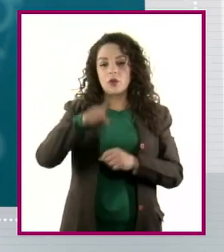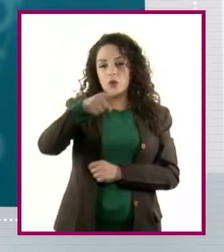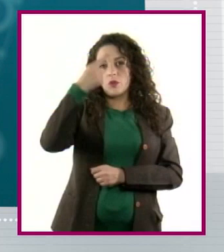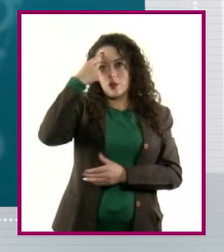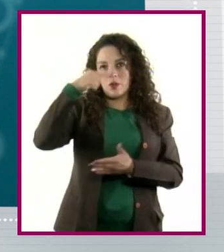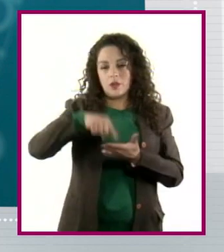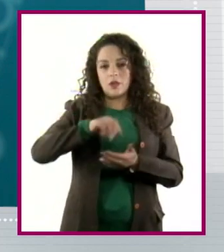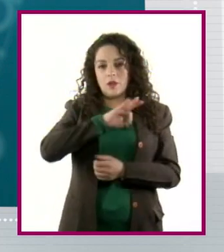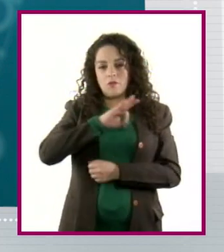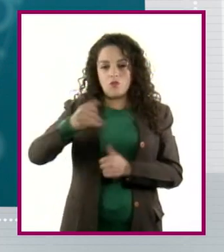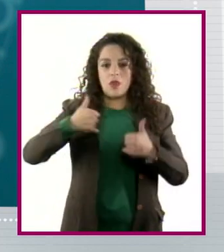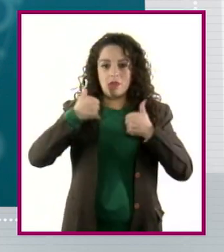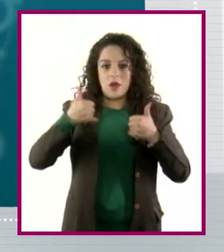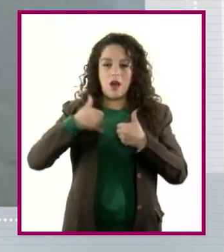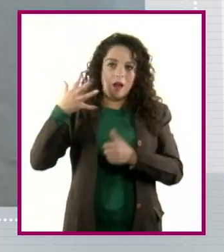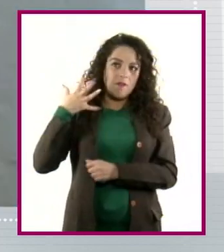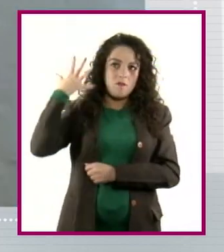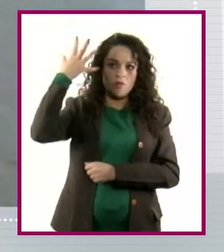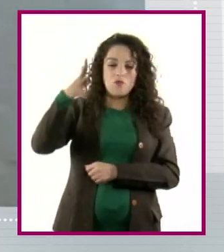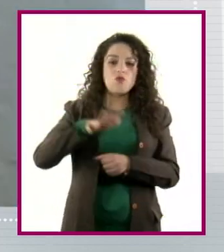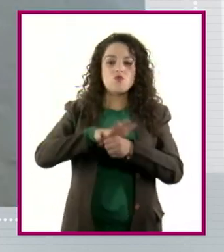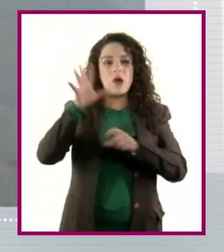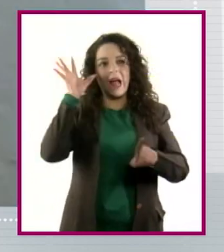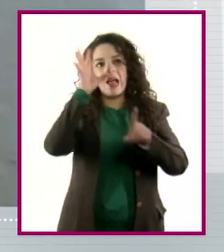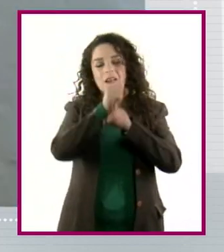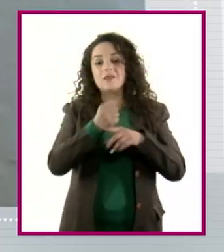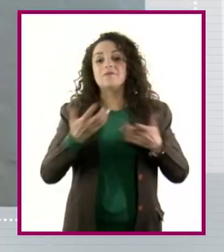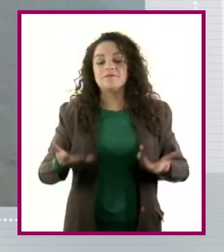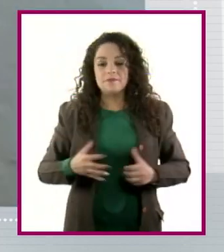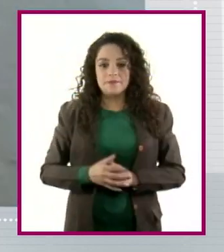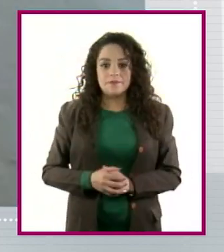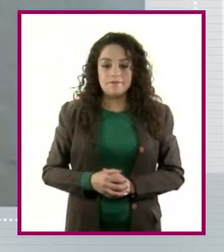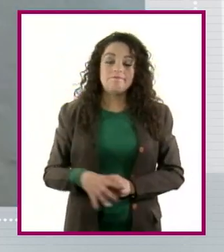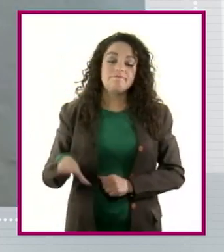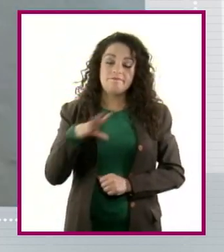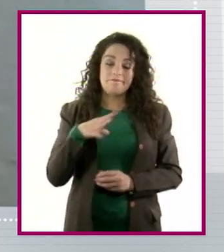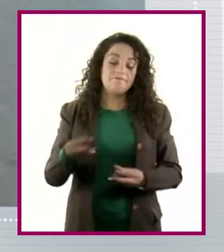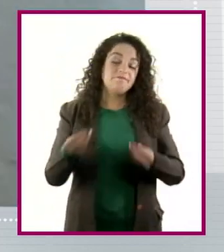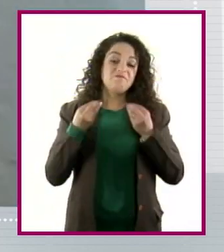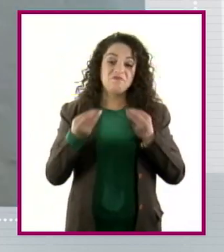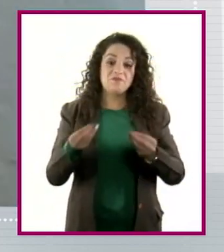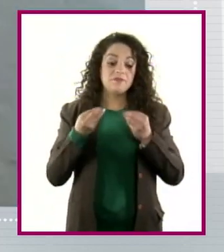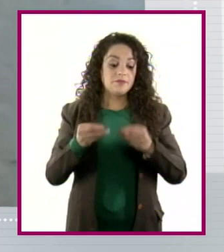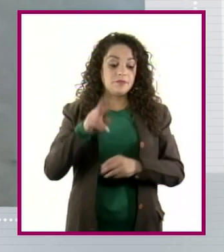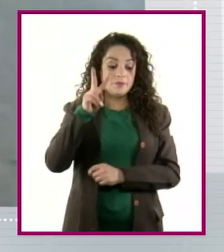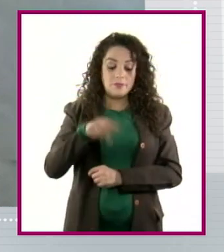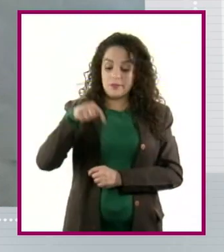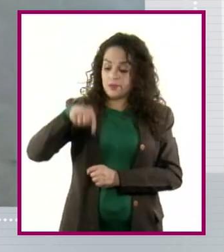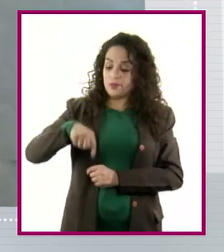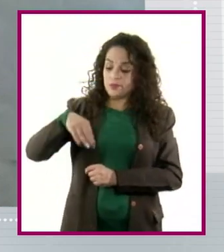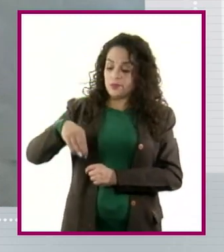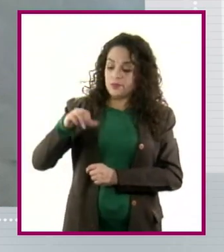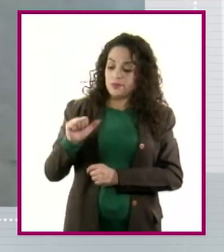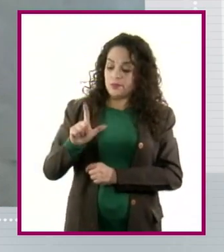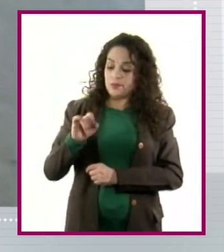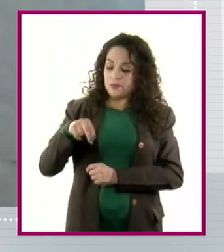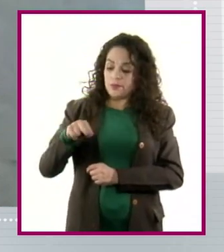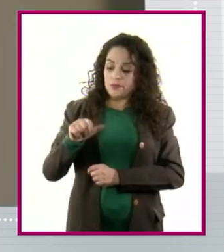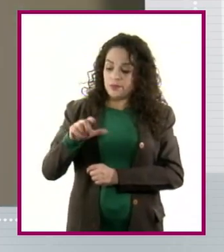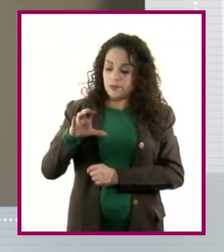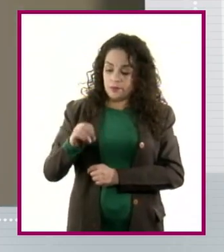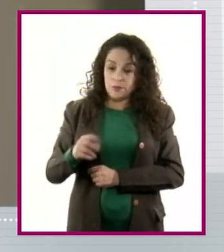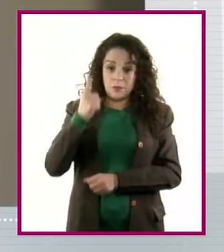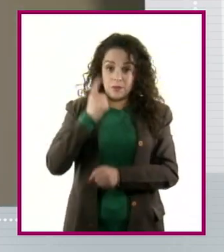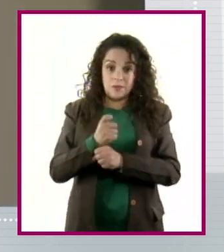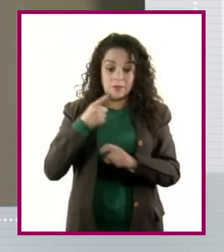por delante la juventud de Malinalco? Desafíos tiene bastantes esta juventud de Malinalco. El primero pues es el tema de la